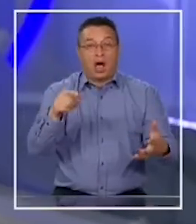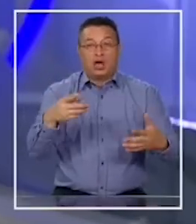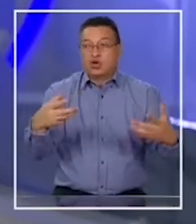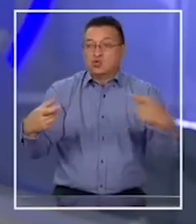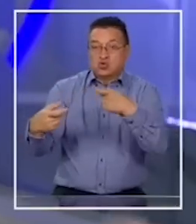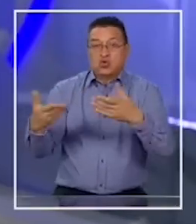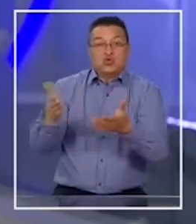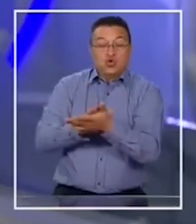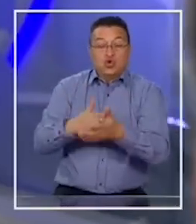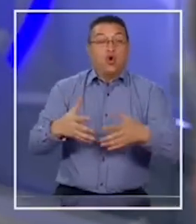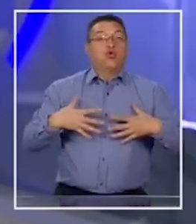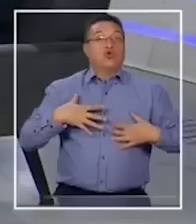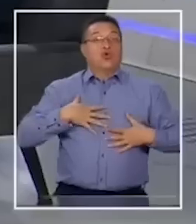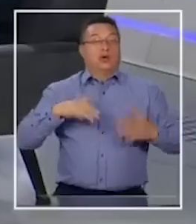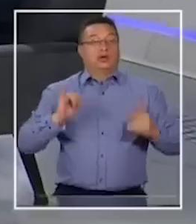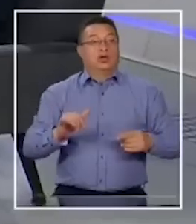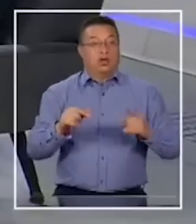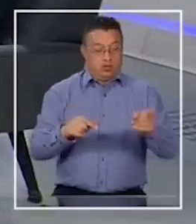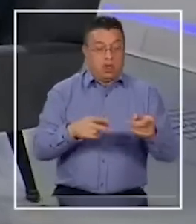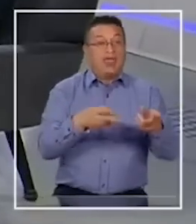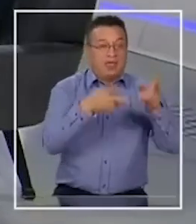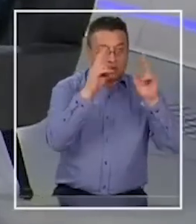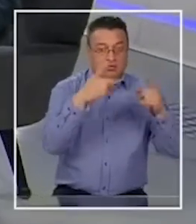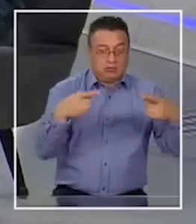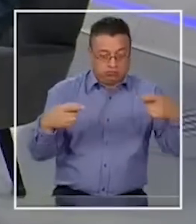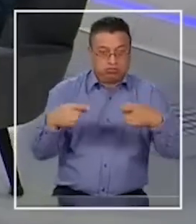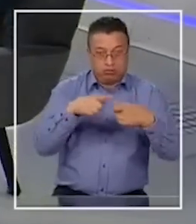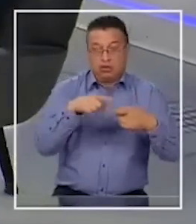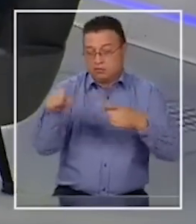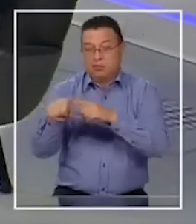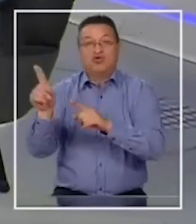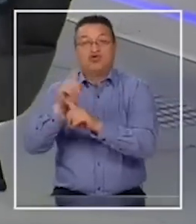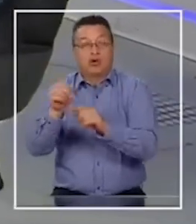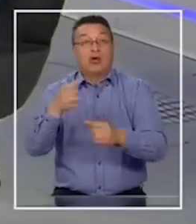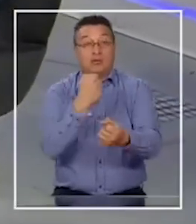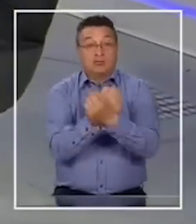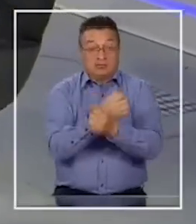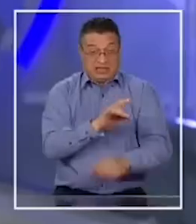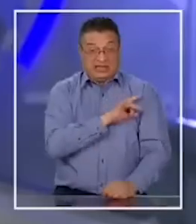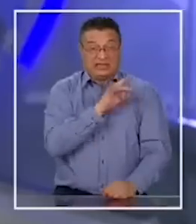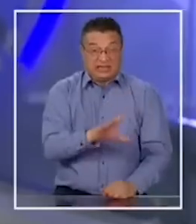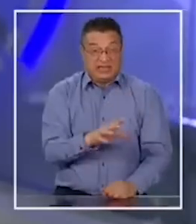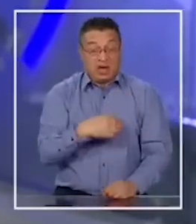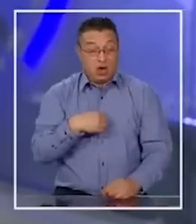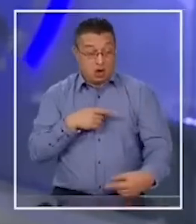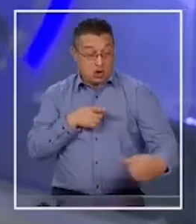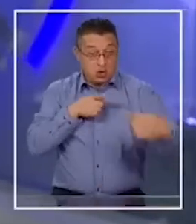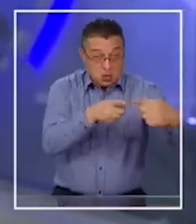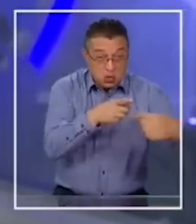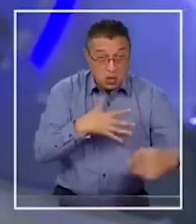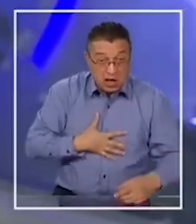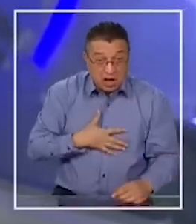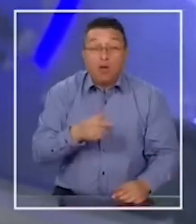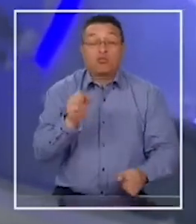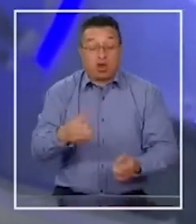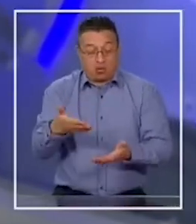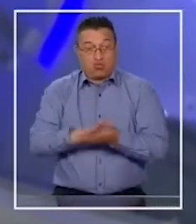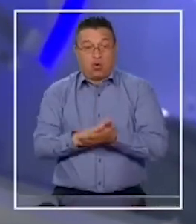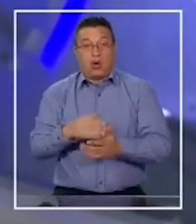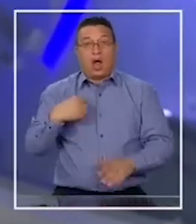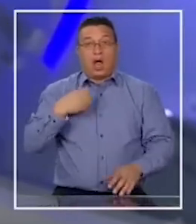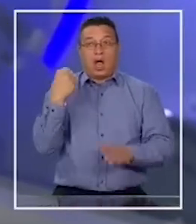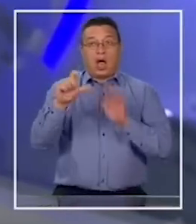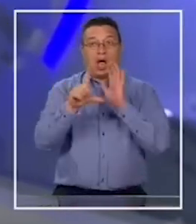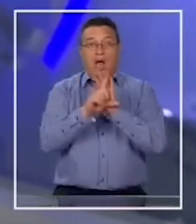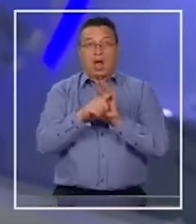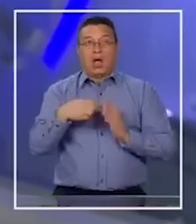de acuerdo unos tienen derecho a usar las armas otros no si usted enfrenta la policía hay una alta alta probabilidad que usted muera el día que el delincuente